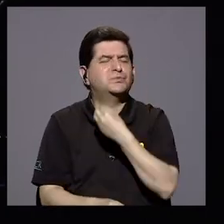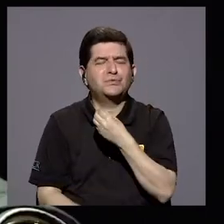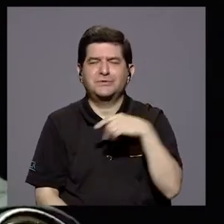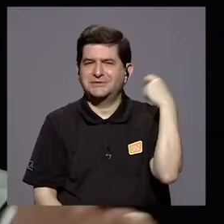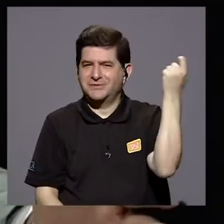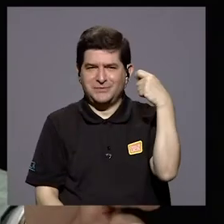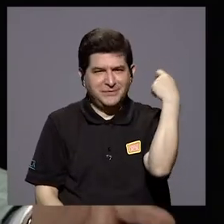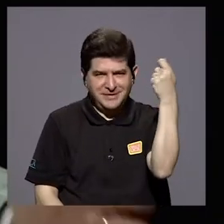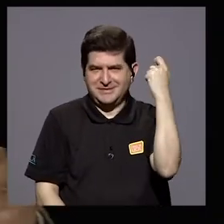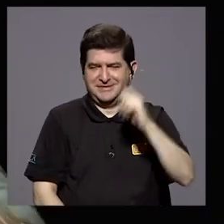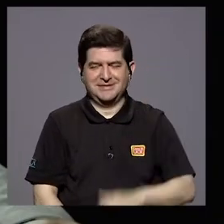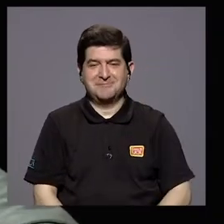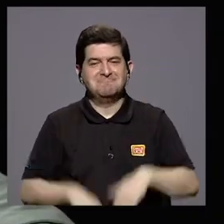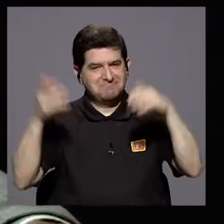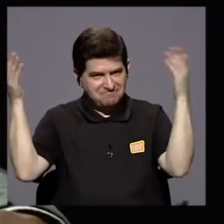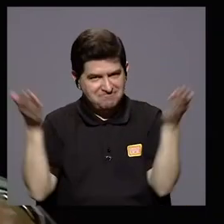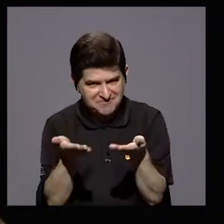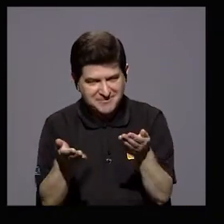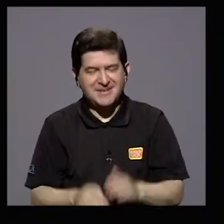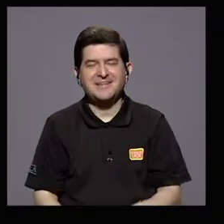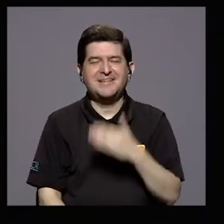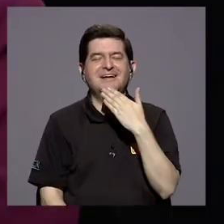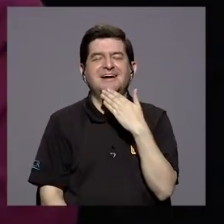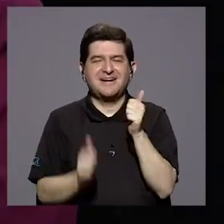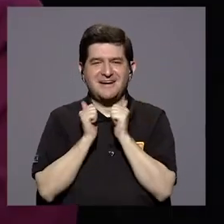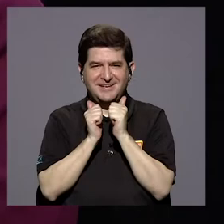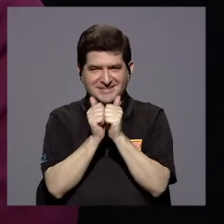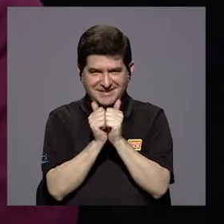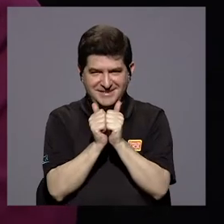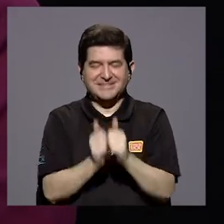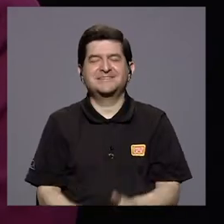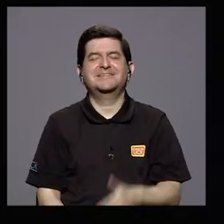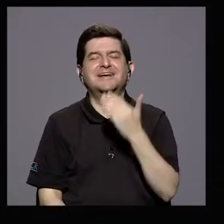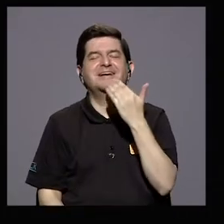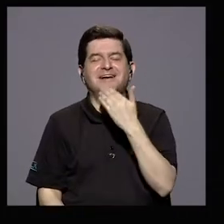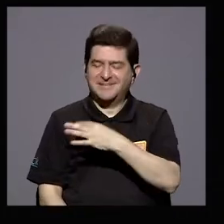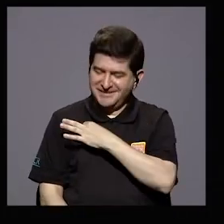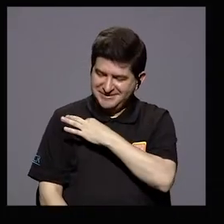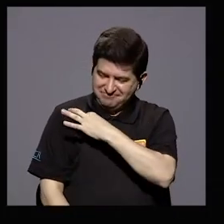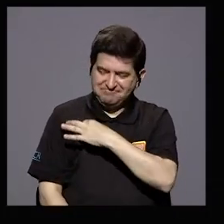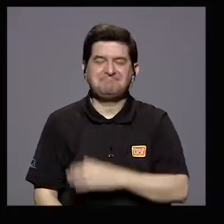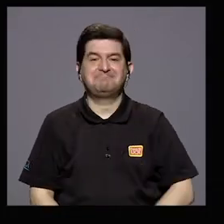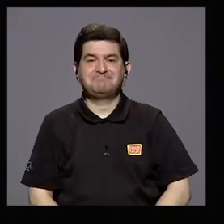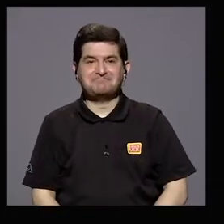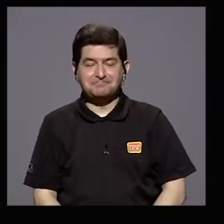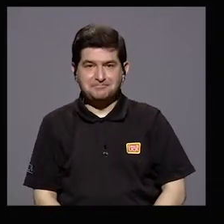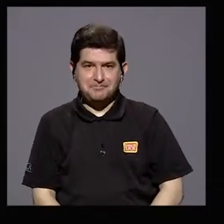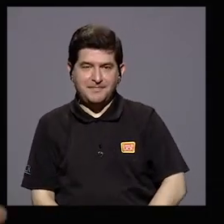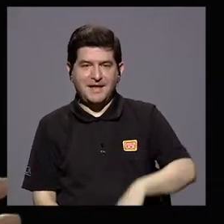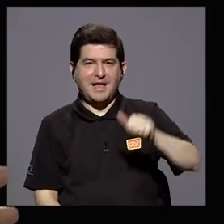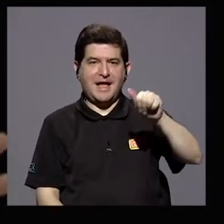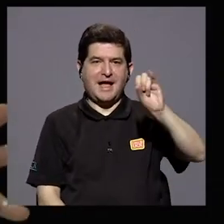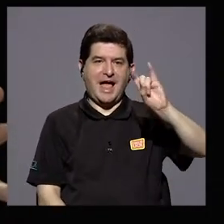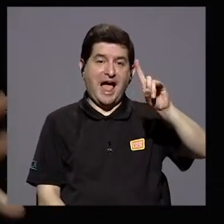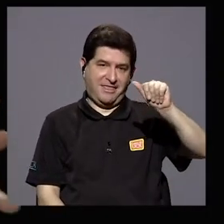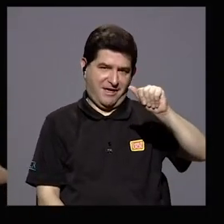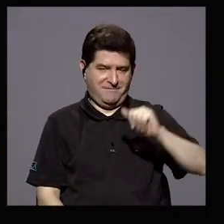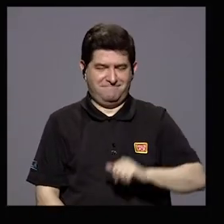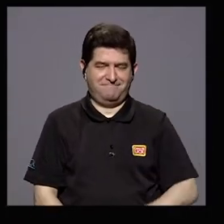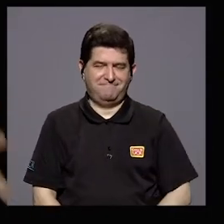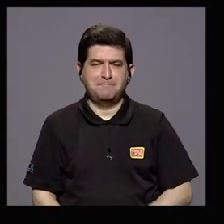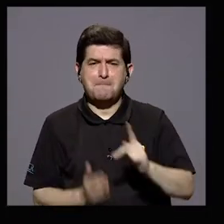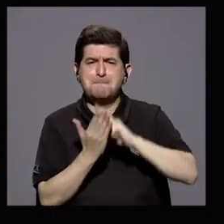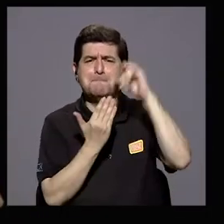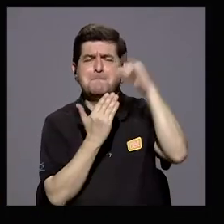Guanacaste. Así que le doy la bienvenida. Muchas gracias por estar con nosotros hoy acá. Muchas gracias por la invitación. Doña Aida, ¿cuál es el